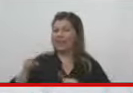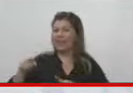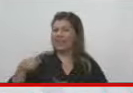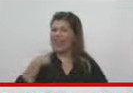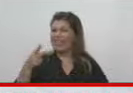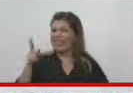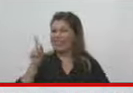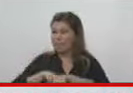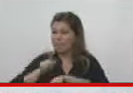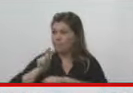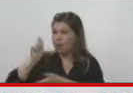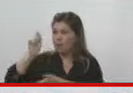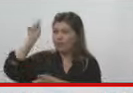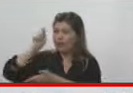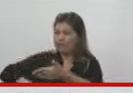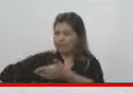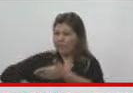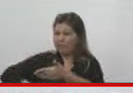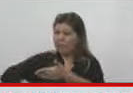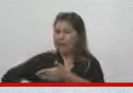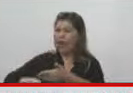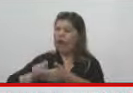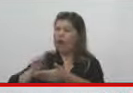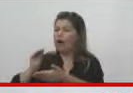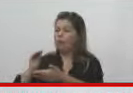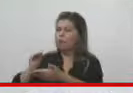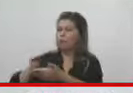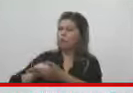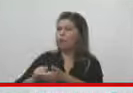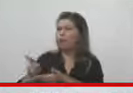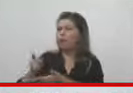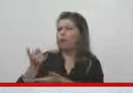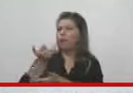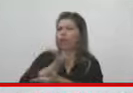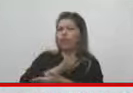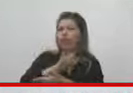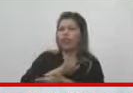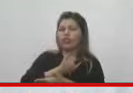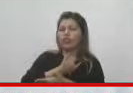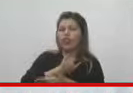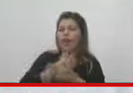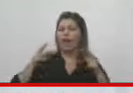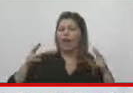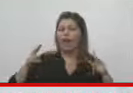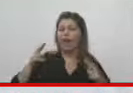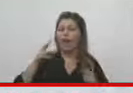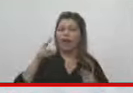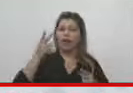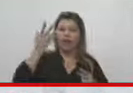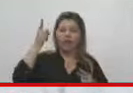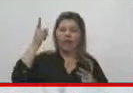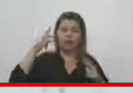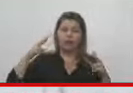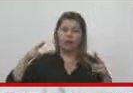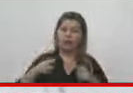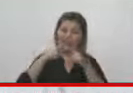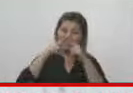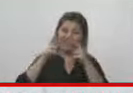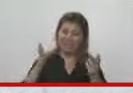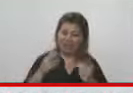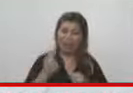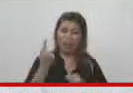que se firmó, que se estampó la firma digital, estaba en París. Entonces hay una funcionaria, una